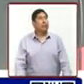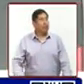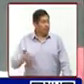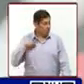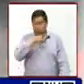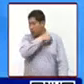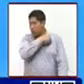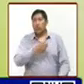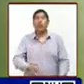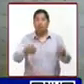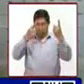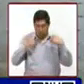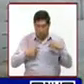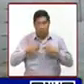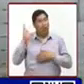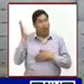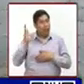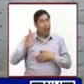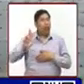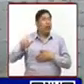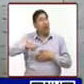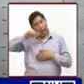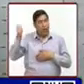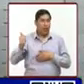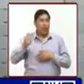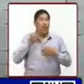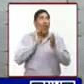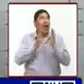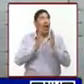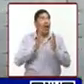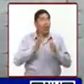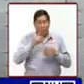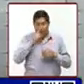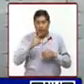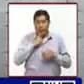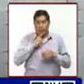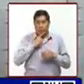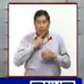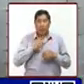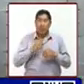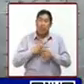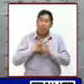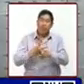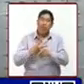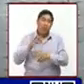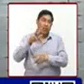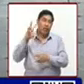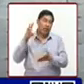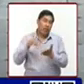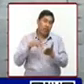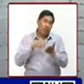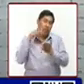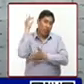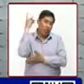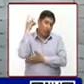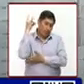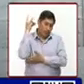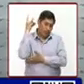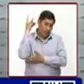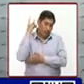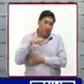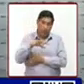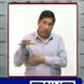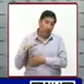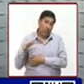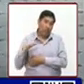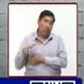Hemos pedido a la ASFI que se manifieste, que intervenga el BDP, porque han prestado más de 36 millones de bolivianos que